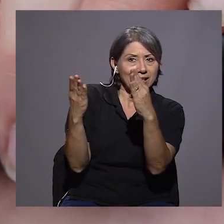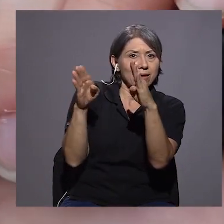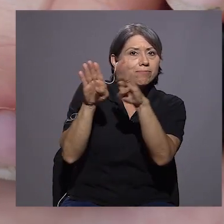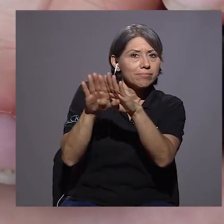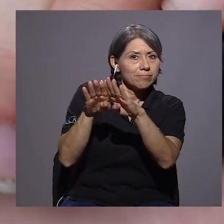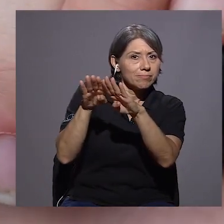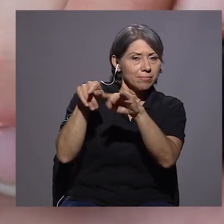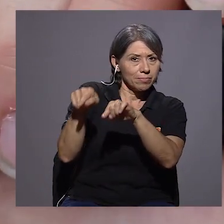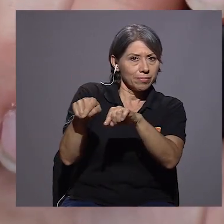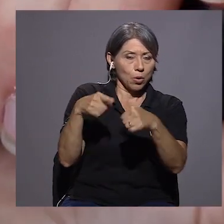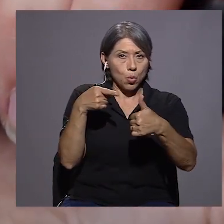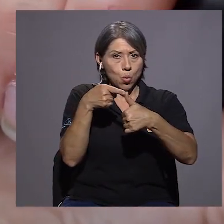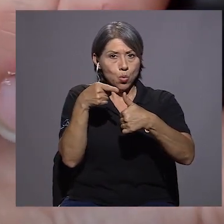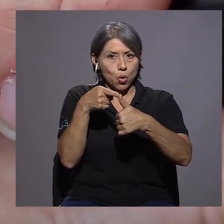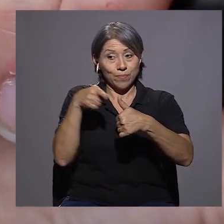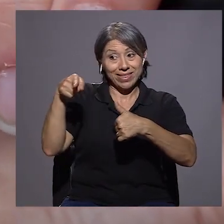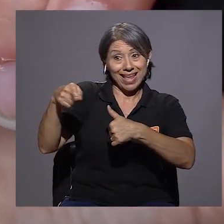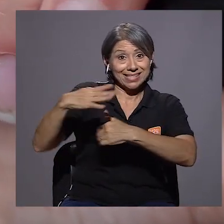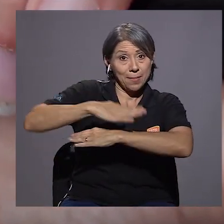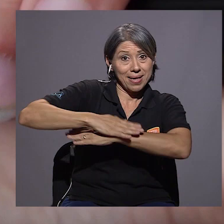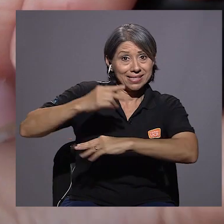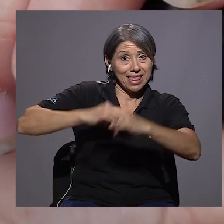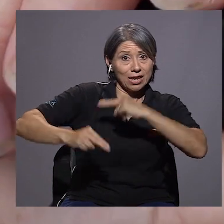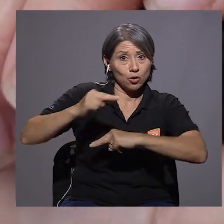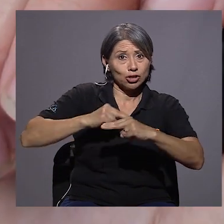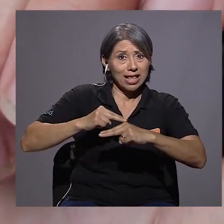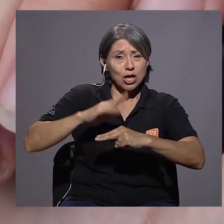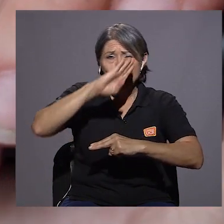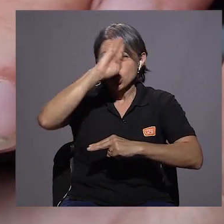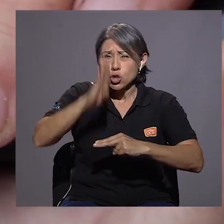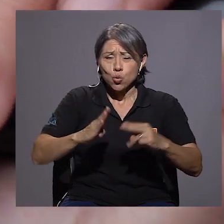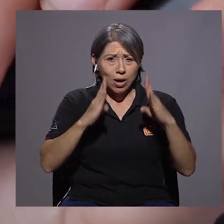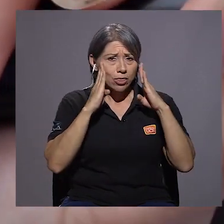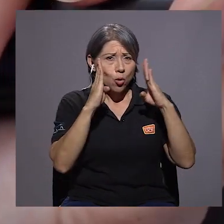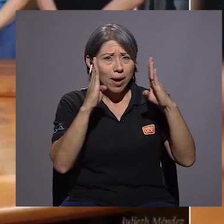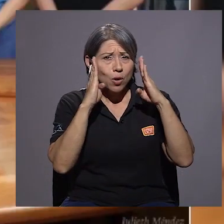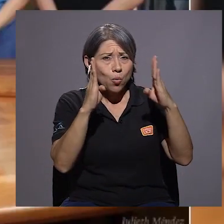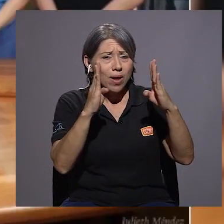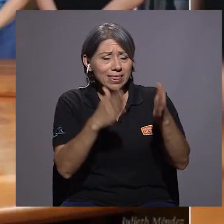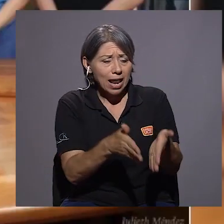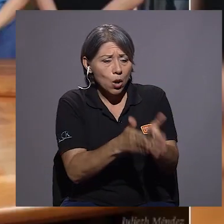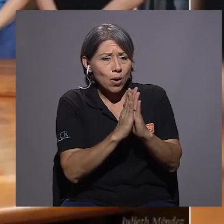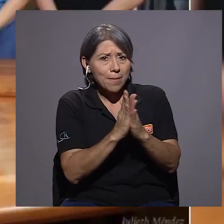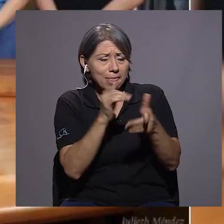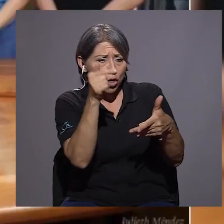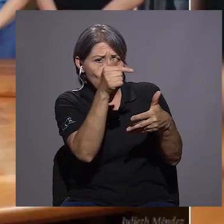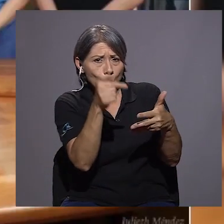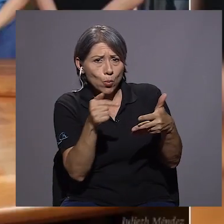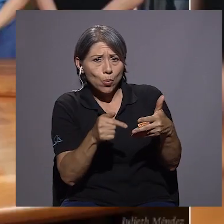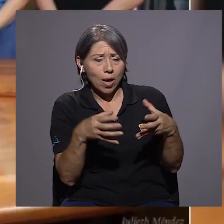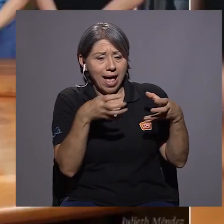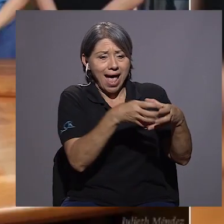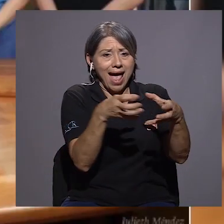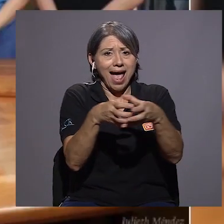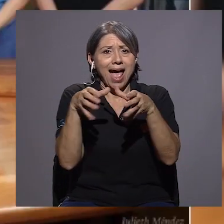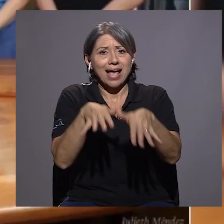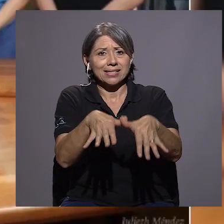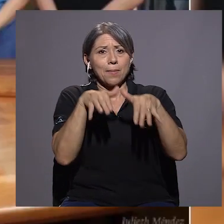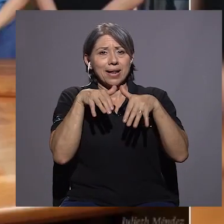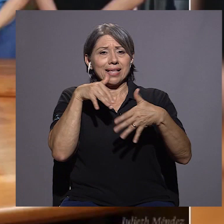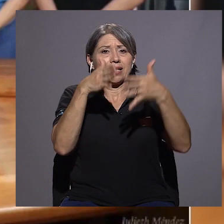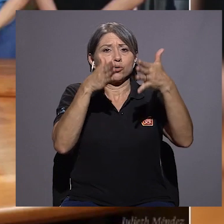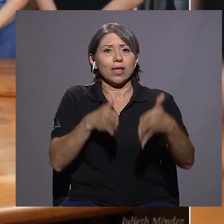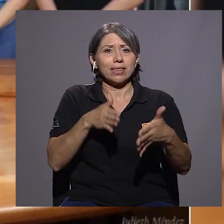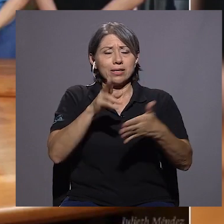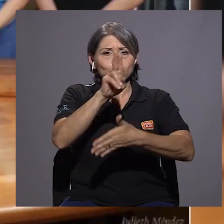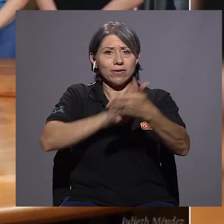Casa Presidencial. 1. Dicha mesa de negociación no toma en cuenta nunca las peticiones realizadas por las asambleas